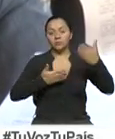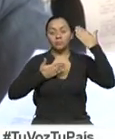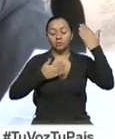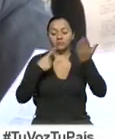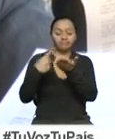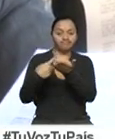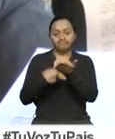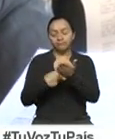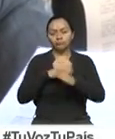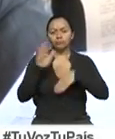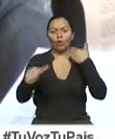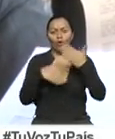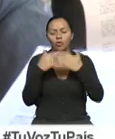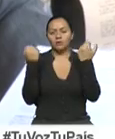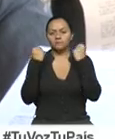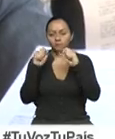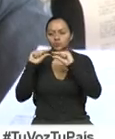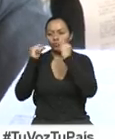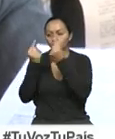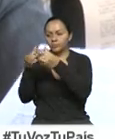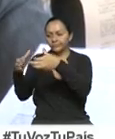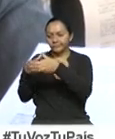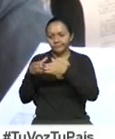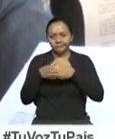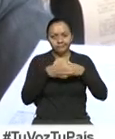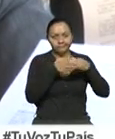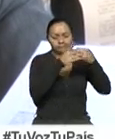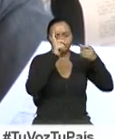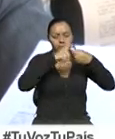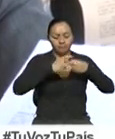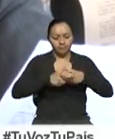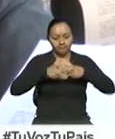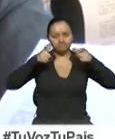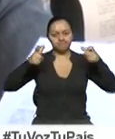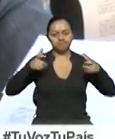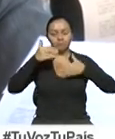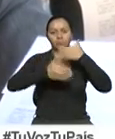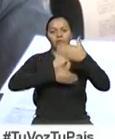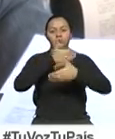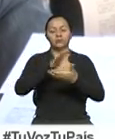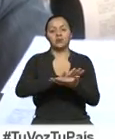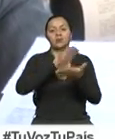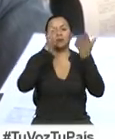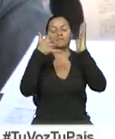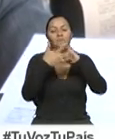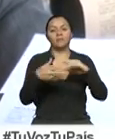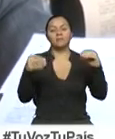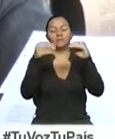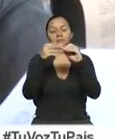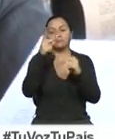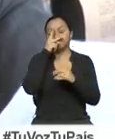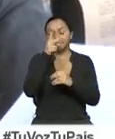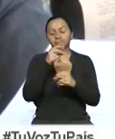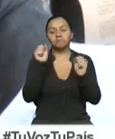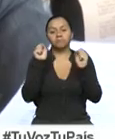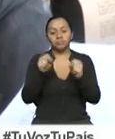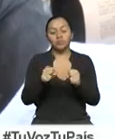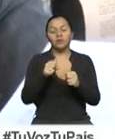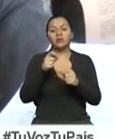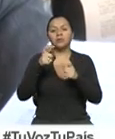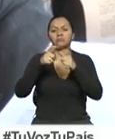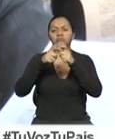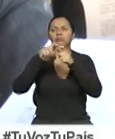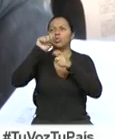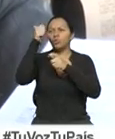de juntar todas las fuerzas para radicalizar y profundizar el proceso de la revolución e impedir que el